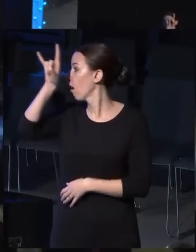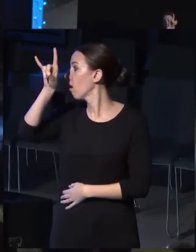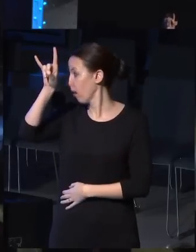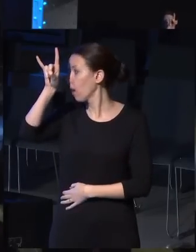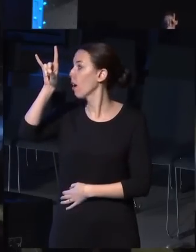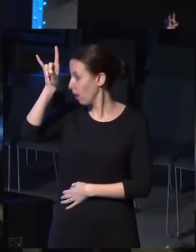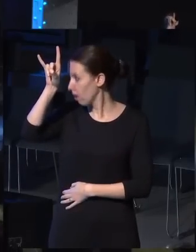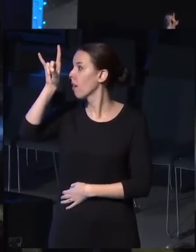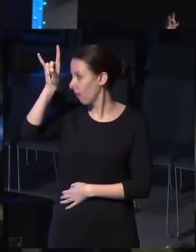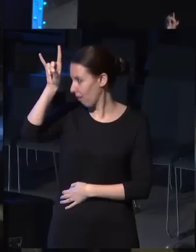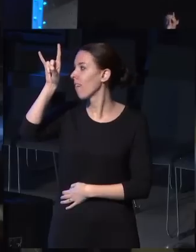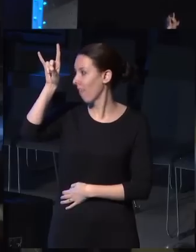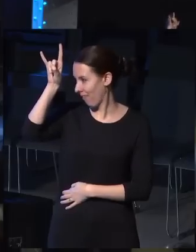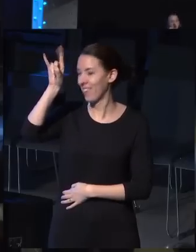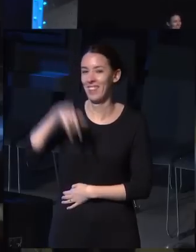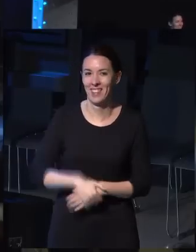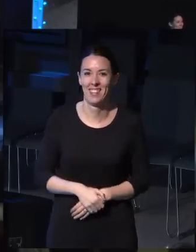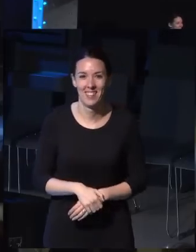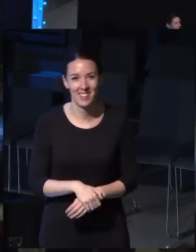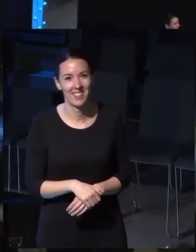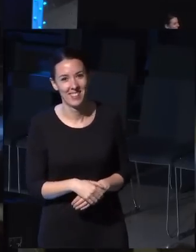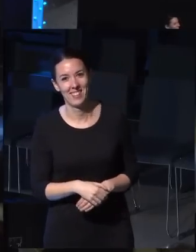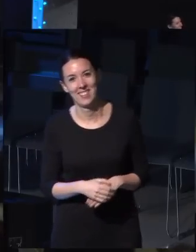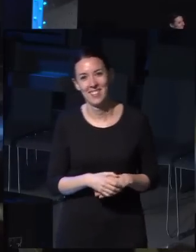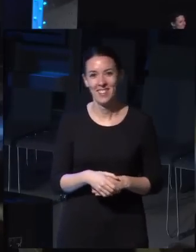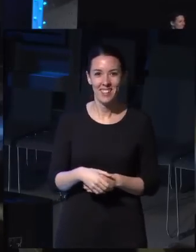sordomudo? ¡All right!